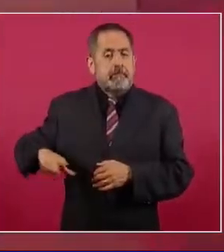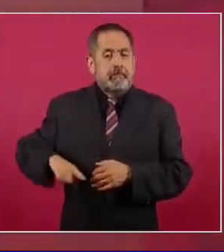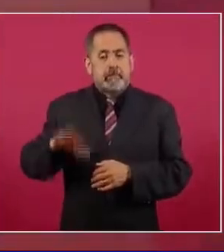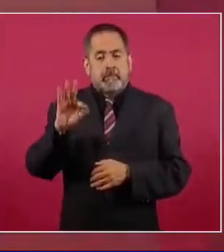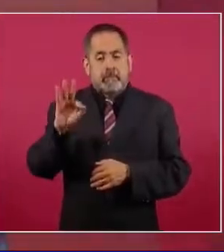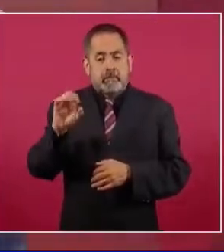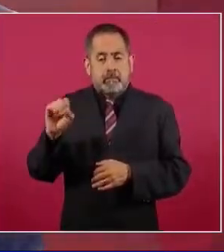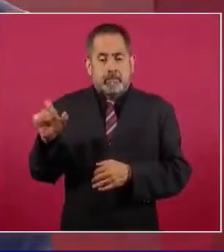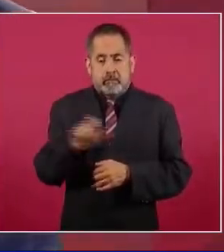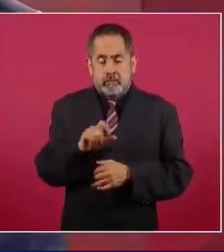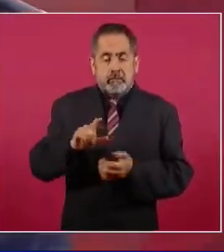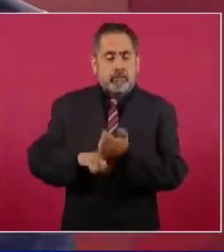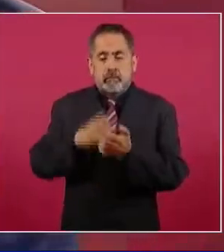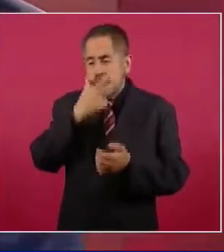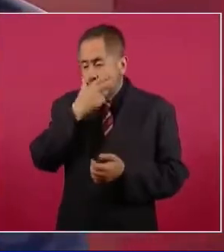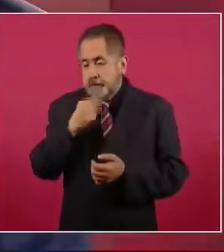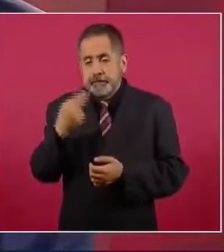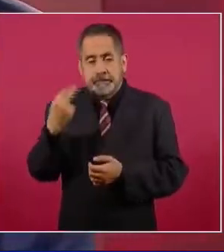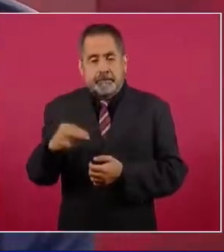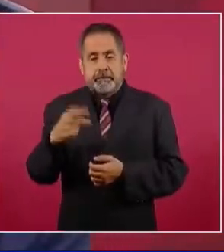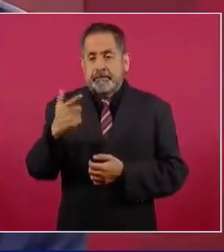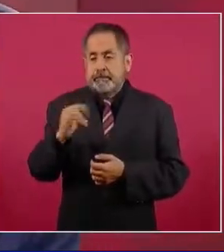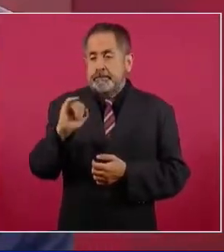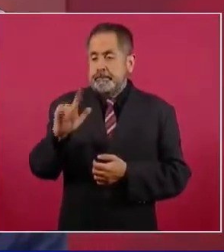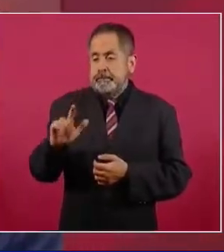Gil Díaz